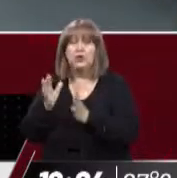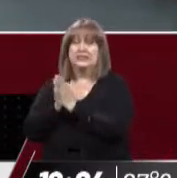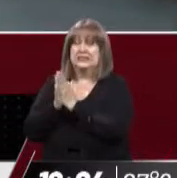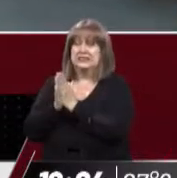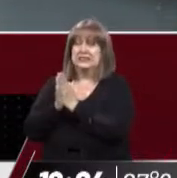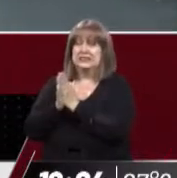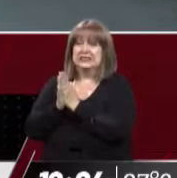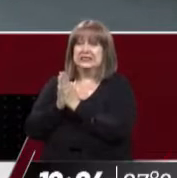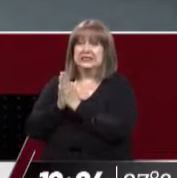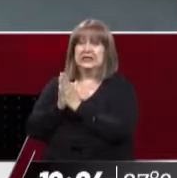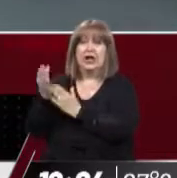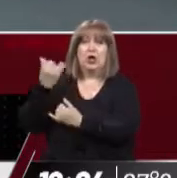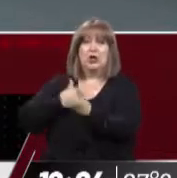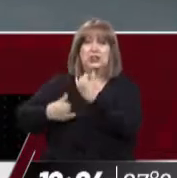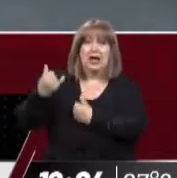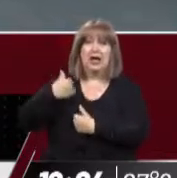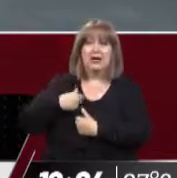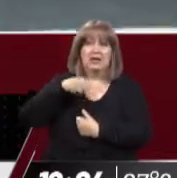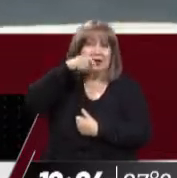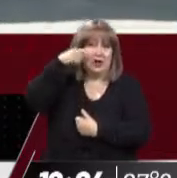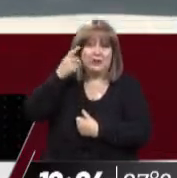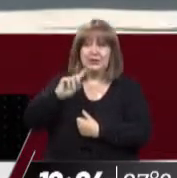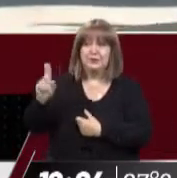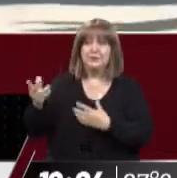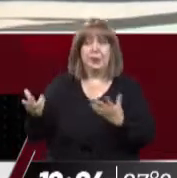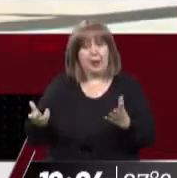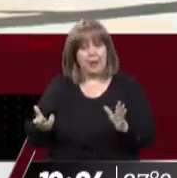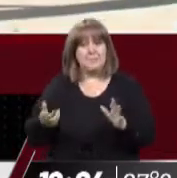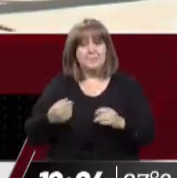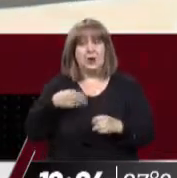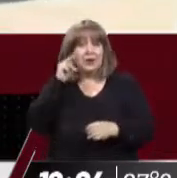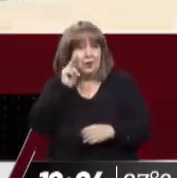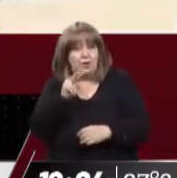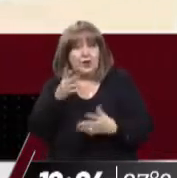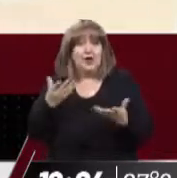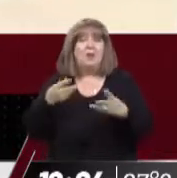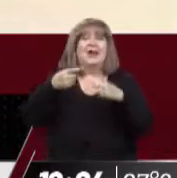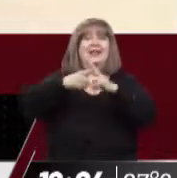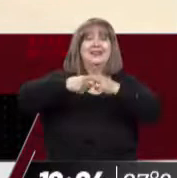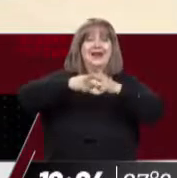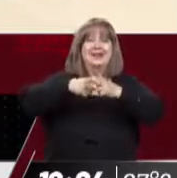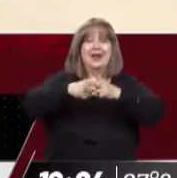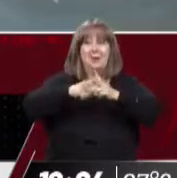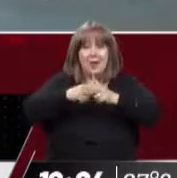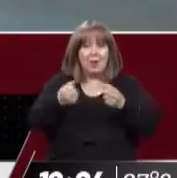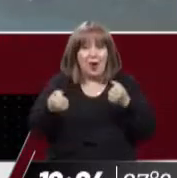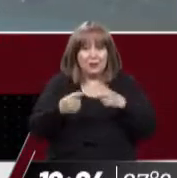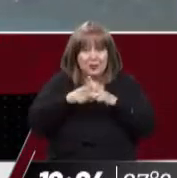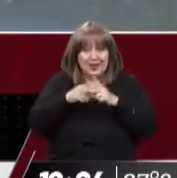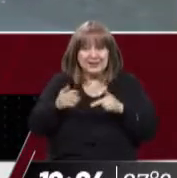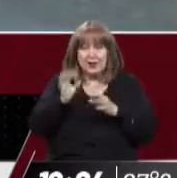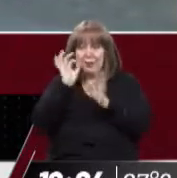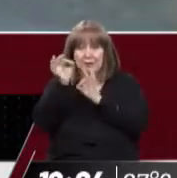algo, Fede, no seas malo. Mira, se va para atrás, te da vergüenza. Claro, bueno, porque listo, ellos estaban ahí, no el taller está sobre calle Mitre. Claro que estaban acá.